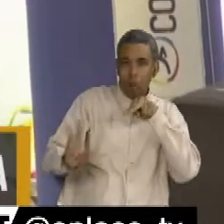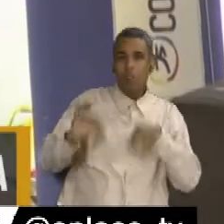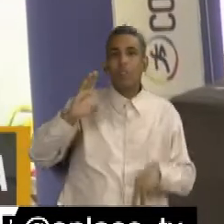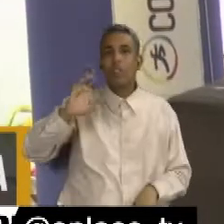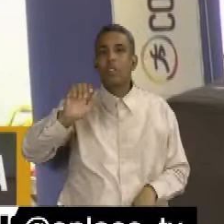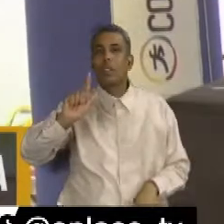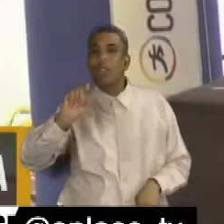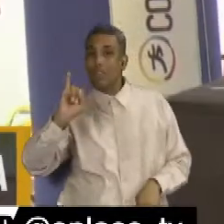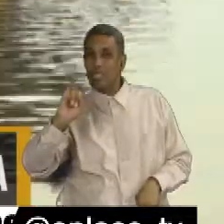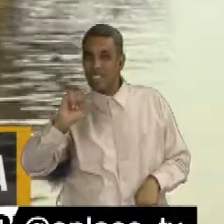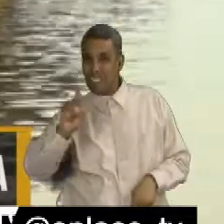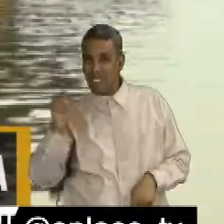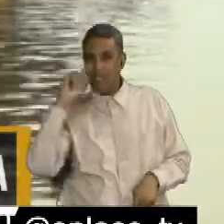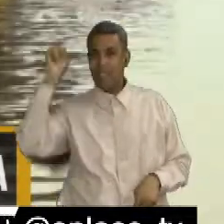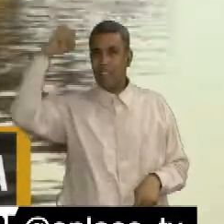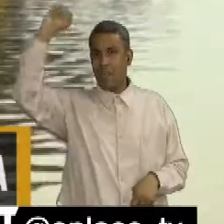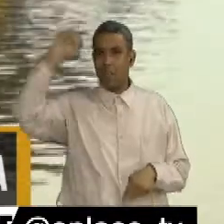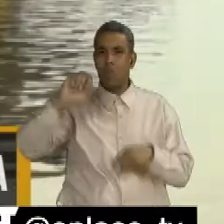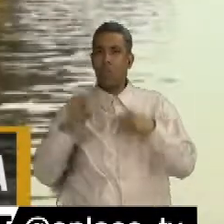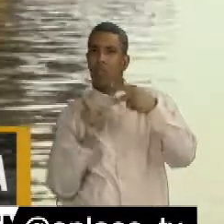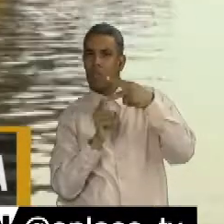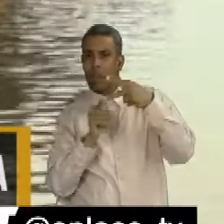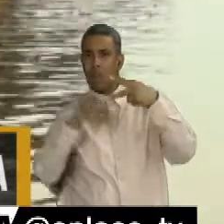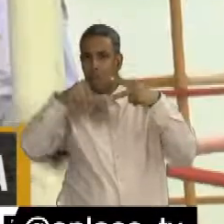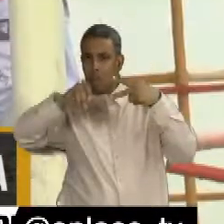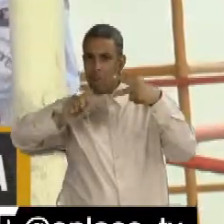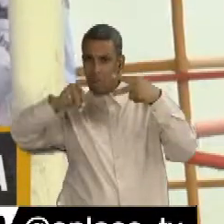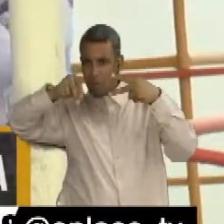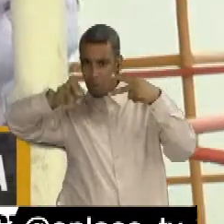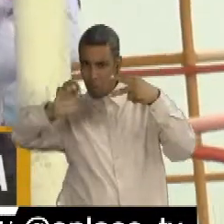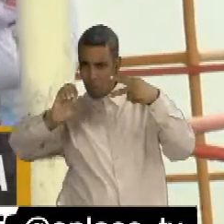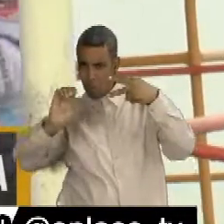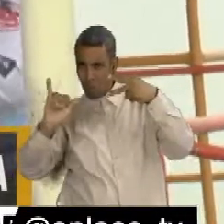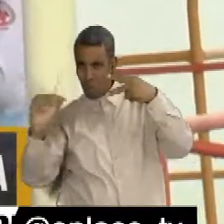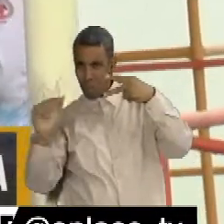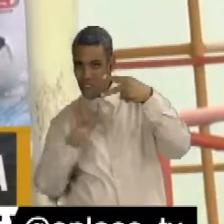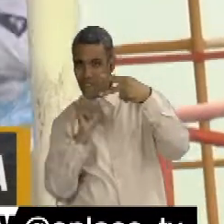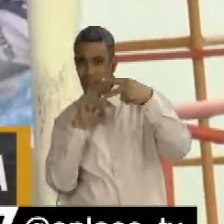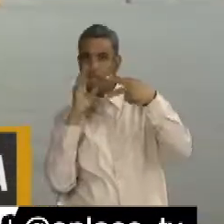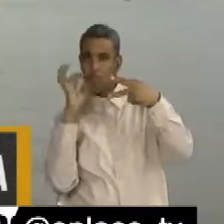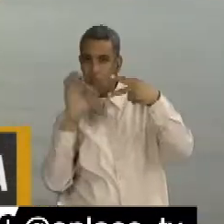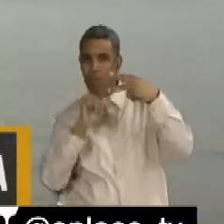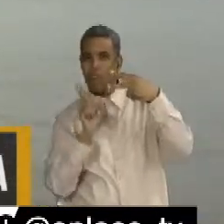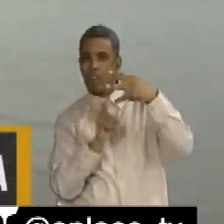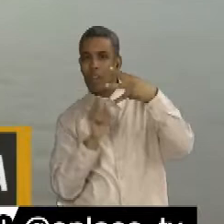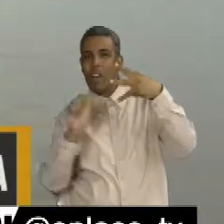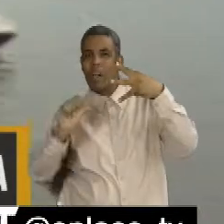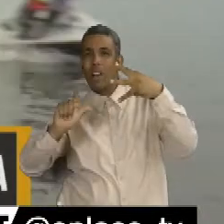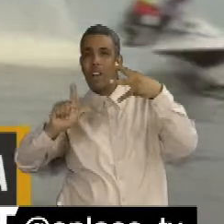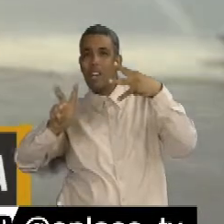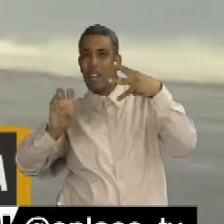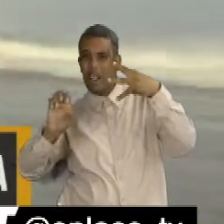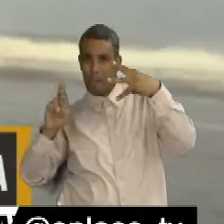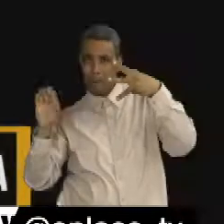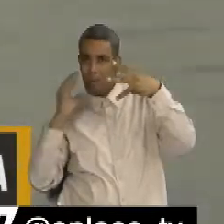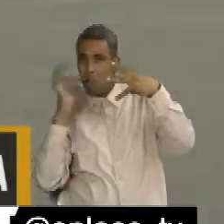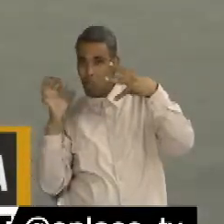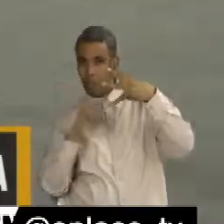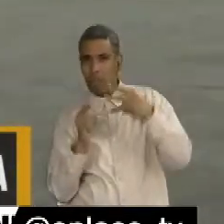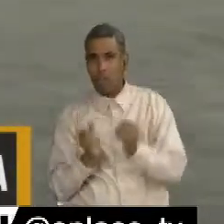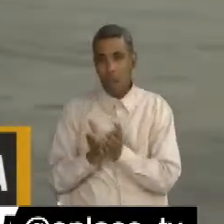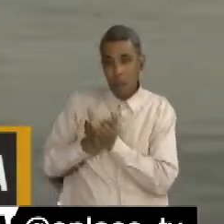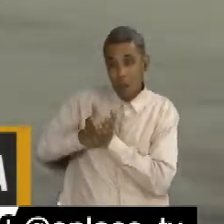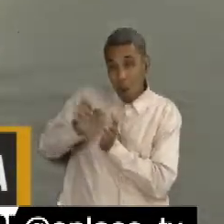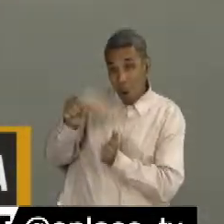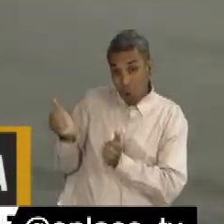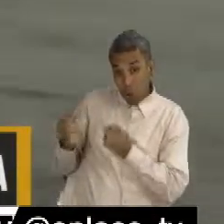los honores. Bernardo Montoya ocupó el segundo puesto, mientras que la tercera plaza fue para Álvaro Rincón. En botes inflables, la dupla